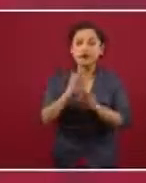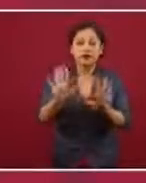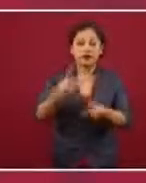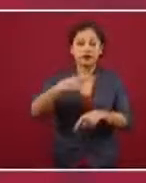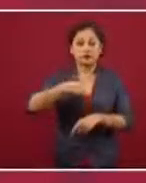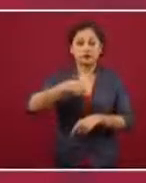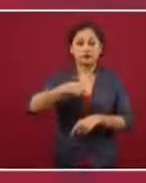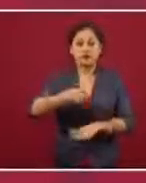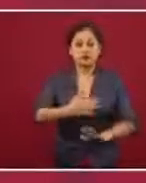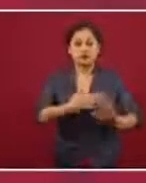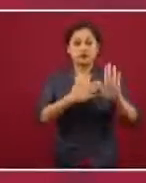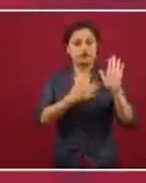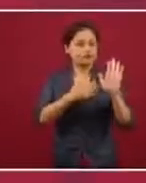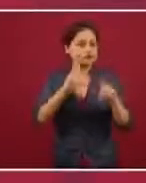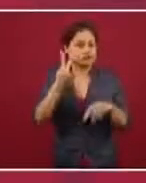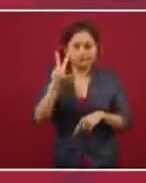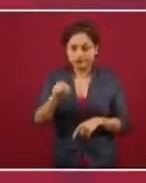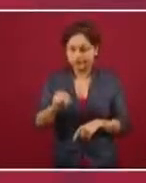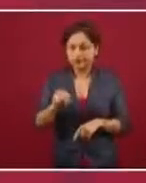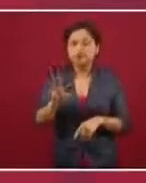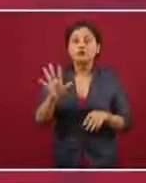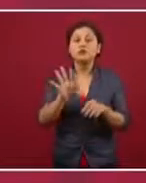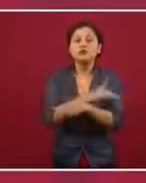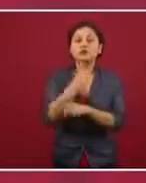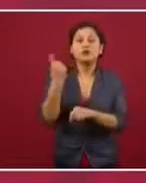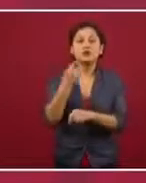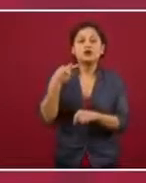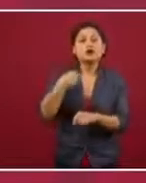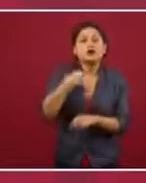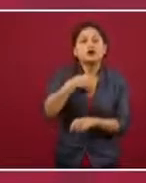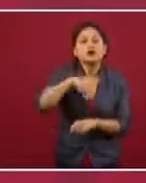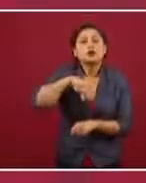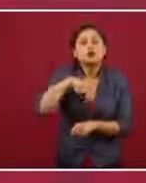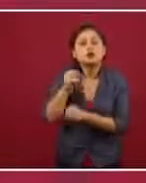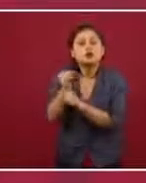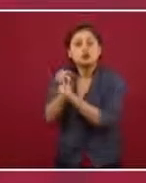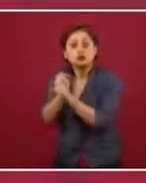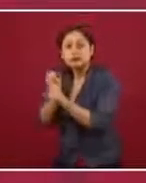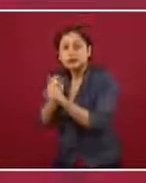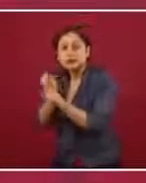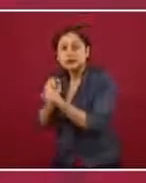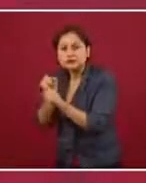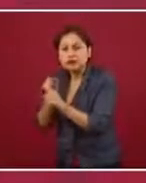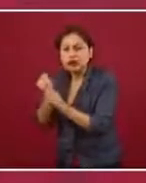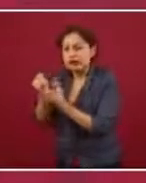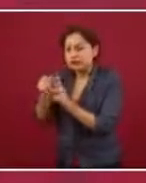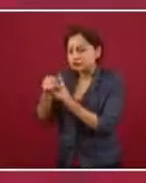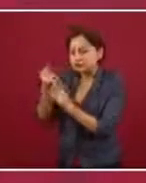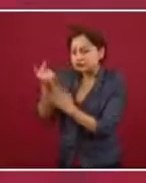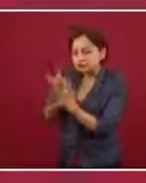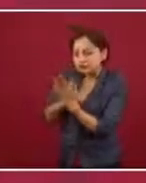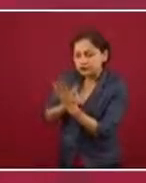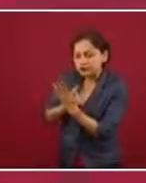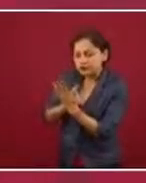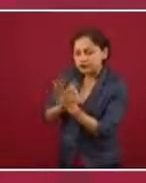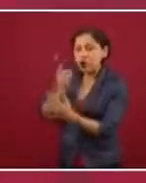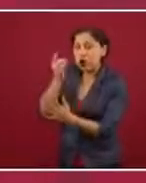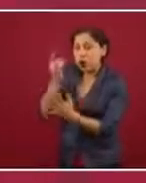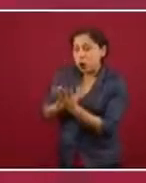sería completamente fuera de una lógica científica que llegáramos al escenario 2